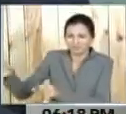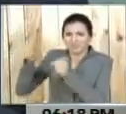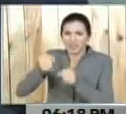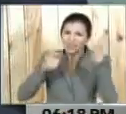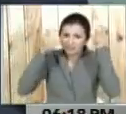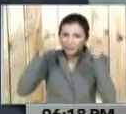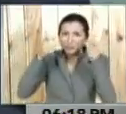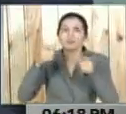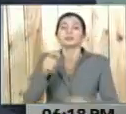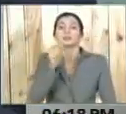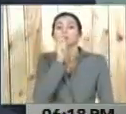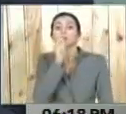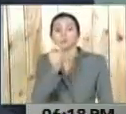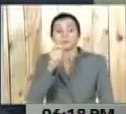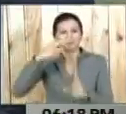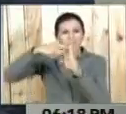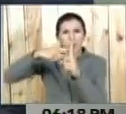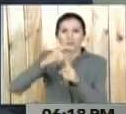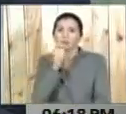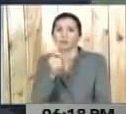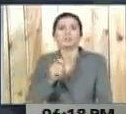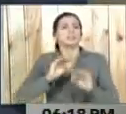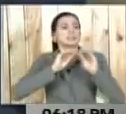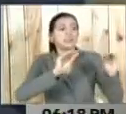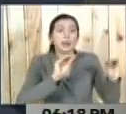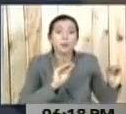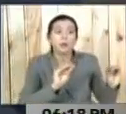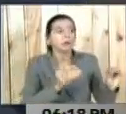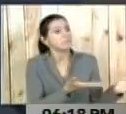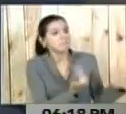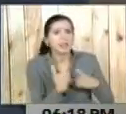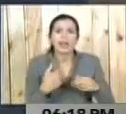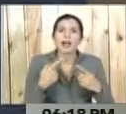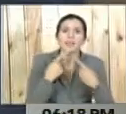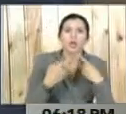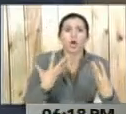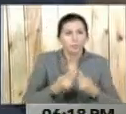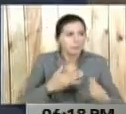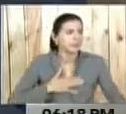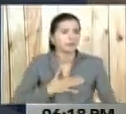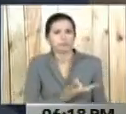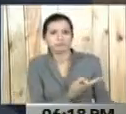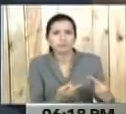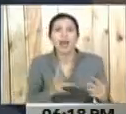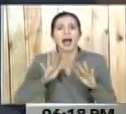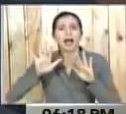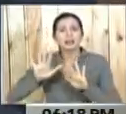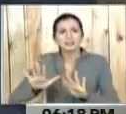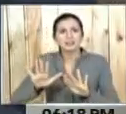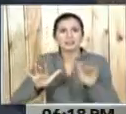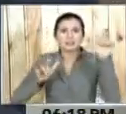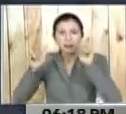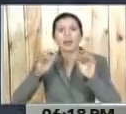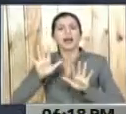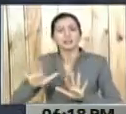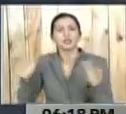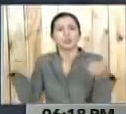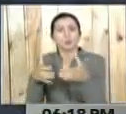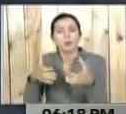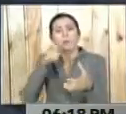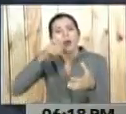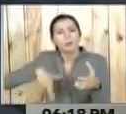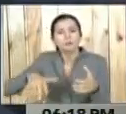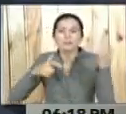llamándolos al diálogo. De esa madera estamos hechos los chavistas y los revolucionarios. De la madera del diálogo, de la paz, de